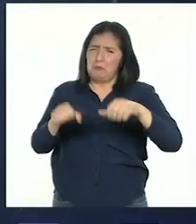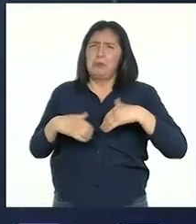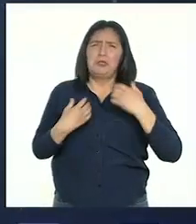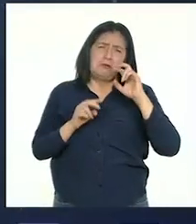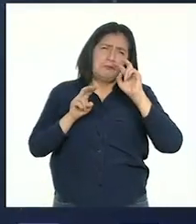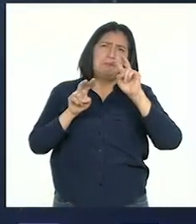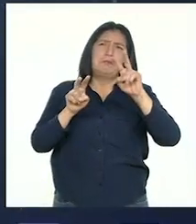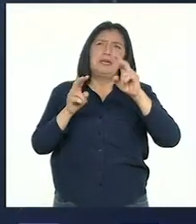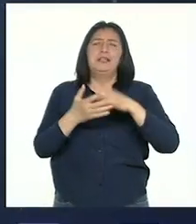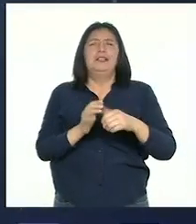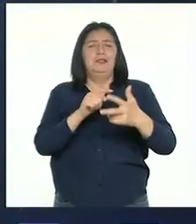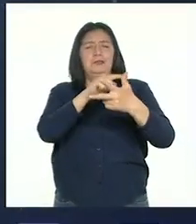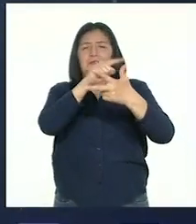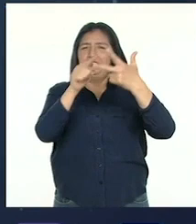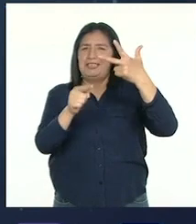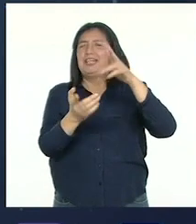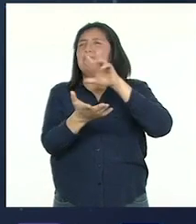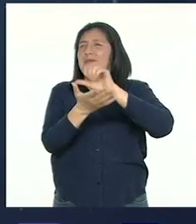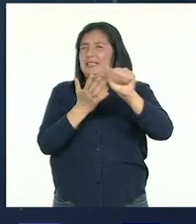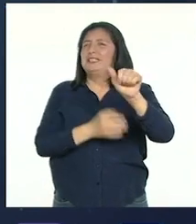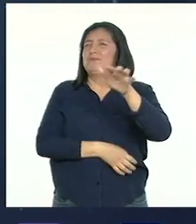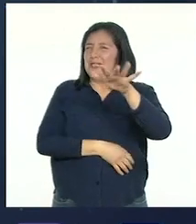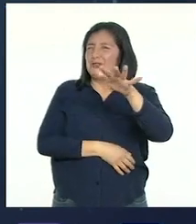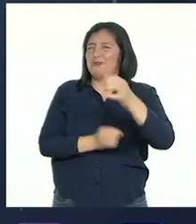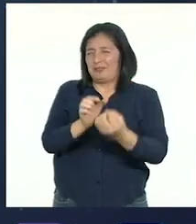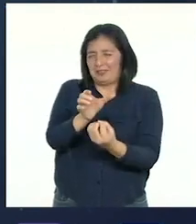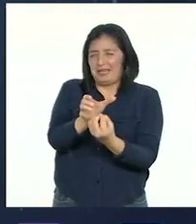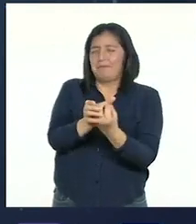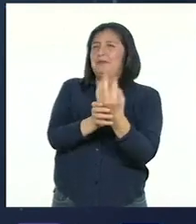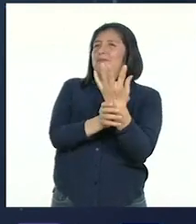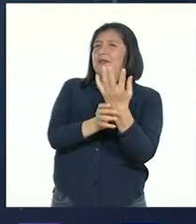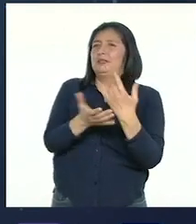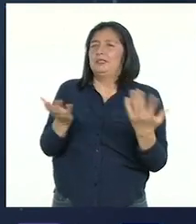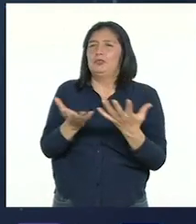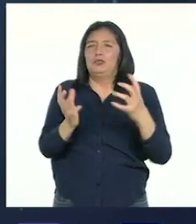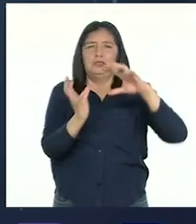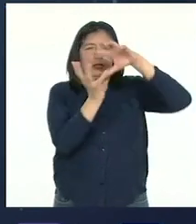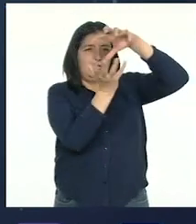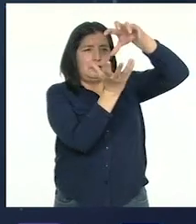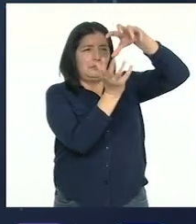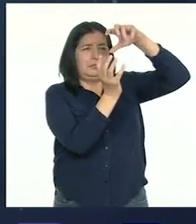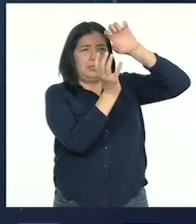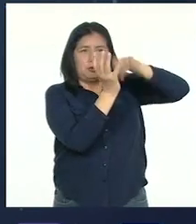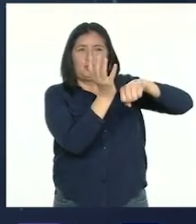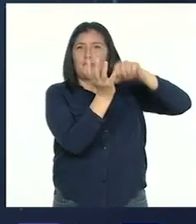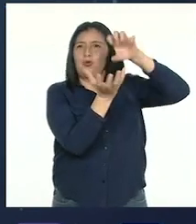pueden observar en los 3 meses que dura aproximadamente la primavera en el hemisferio sur,